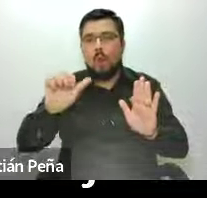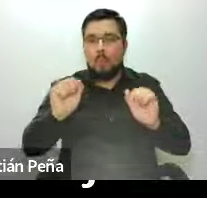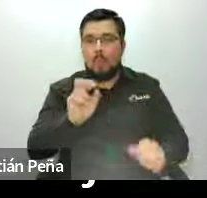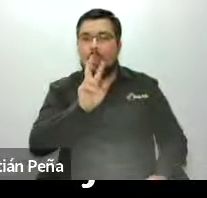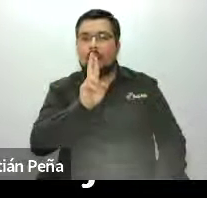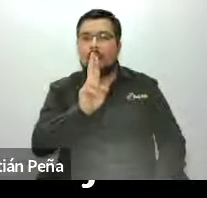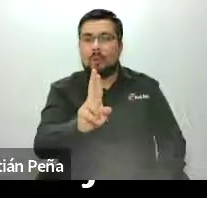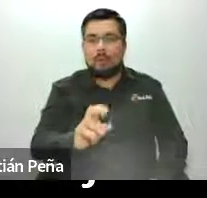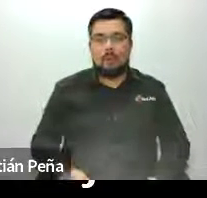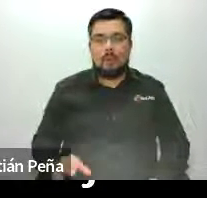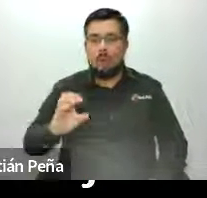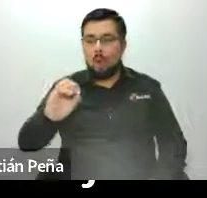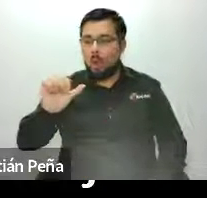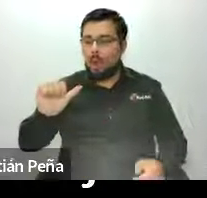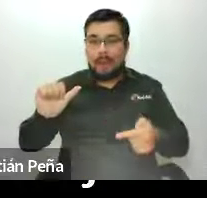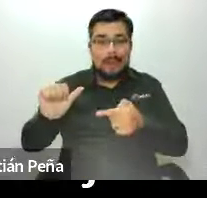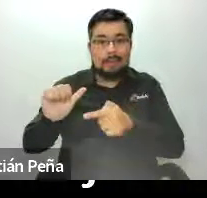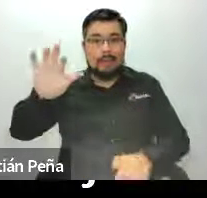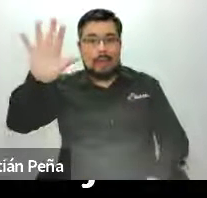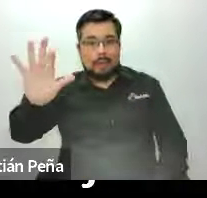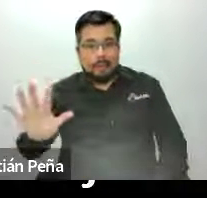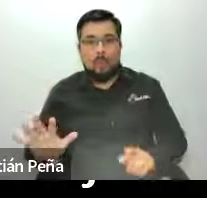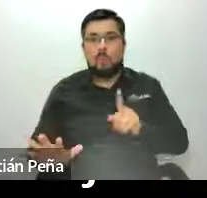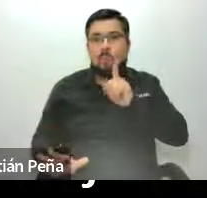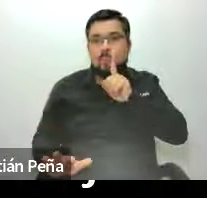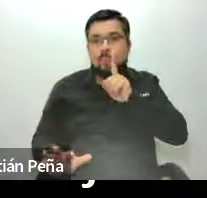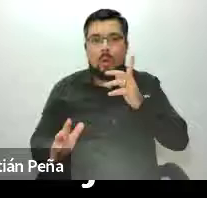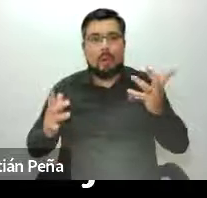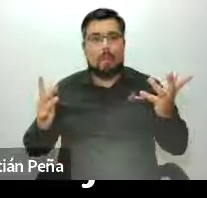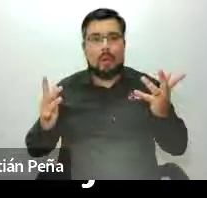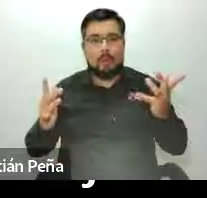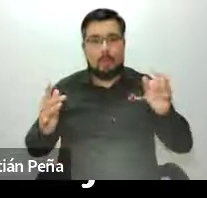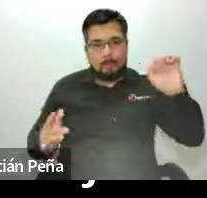decir, el OA tenga esa característica para ser priorizado.